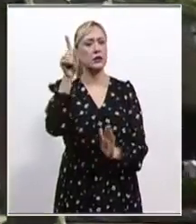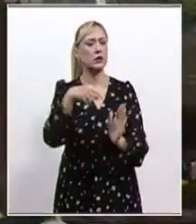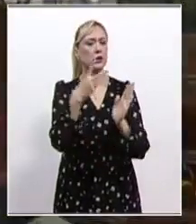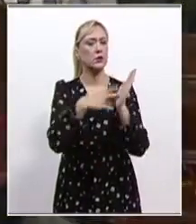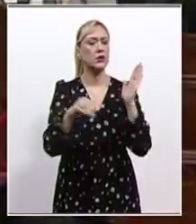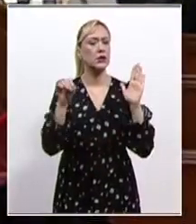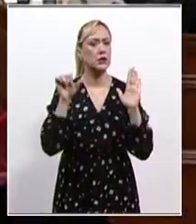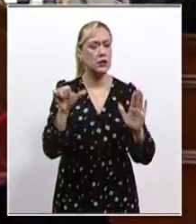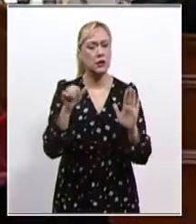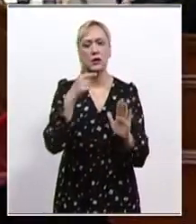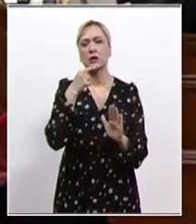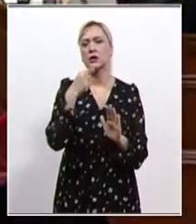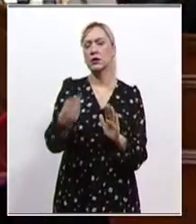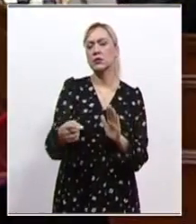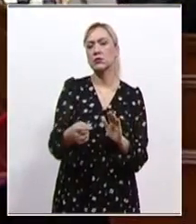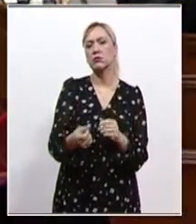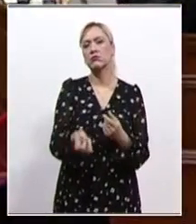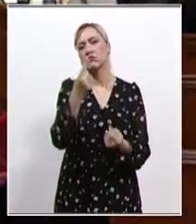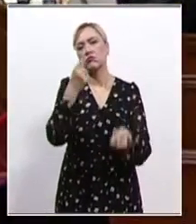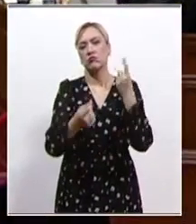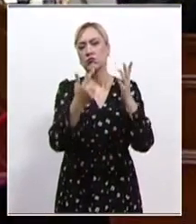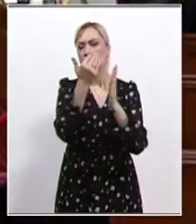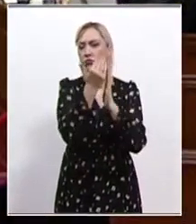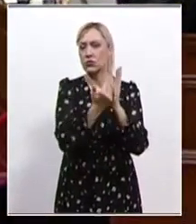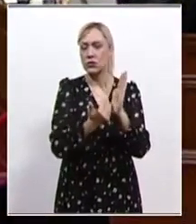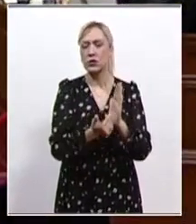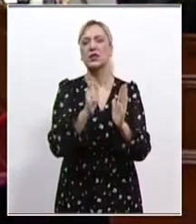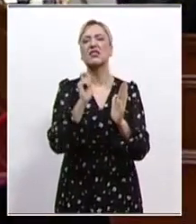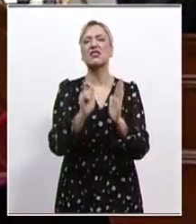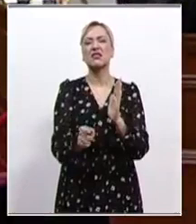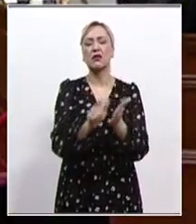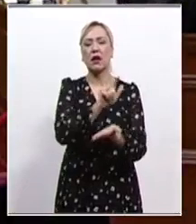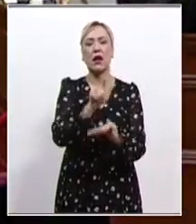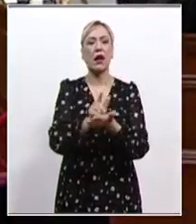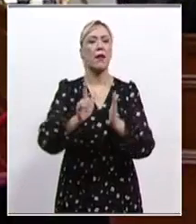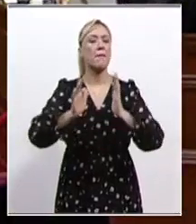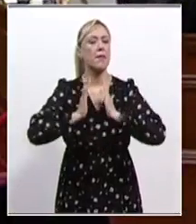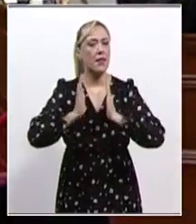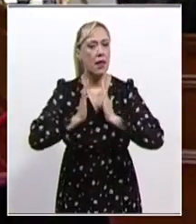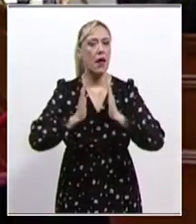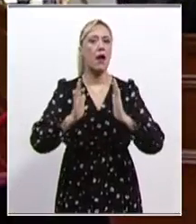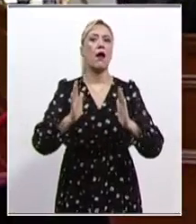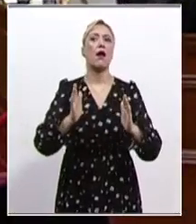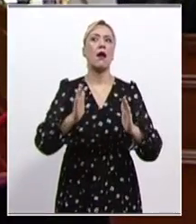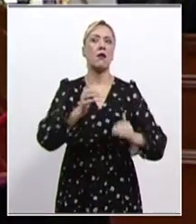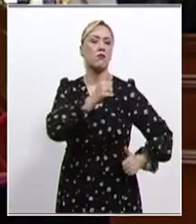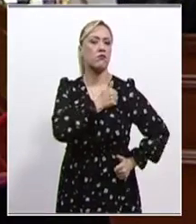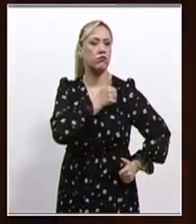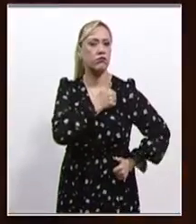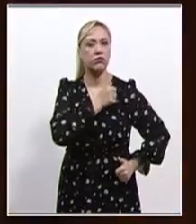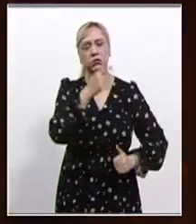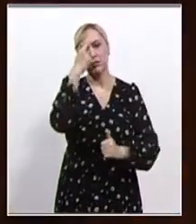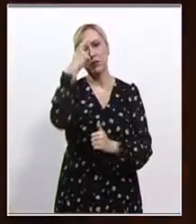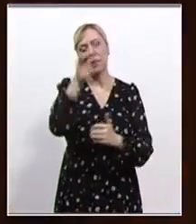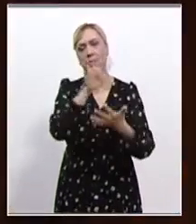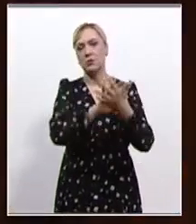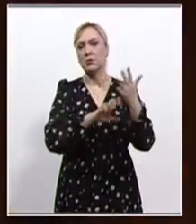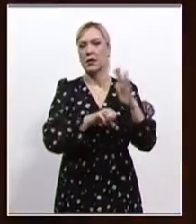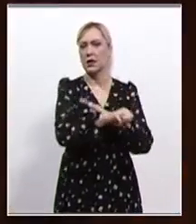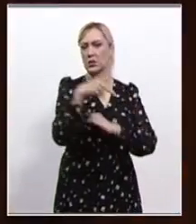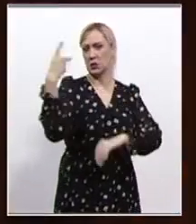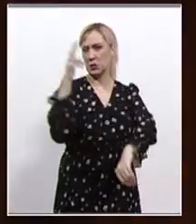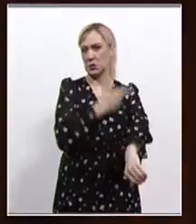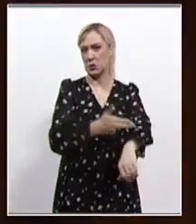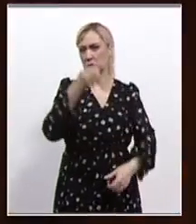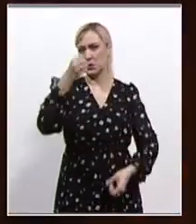46/2016, en la que invalidó diversas disposiciones de los códigos de justicia militar y militar de procedimientos penales, entre ellos los